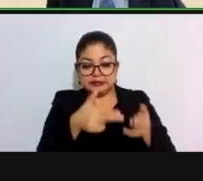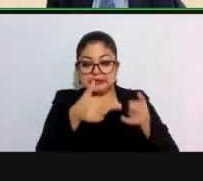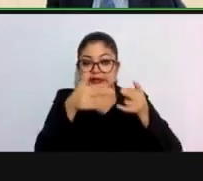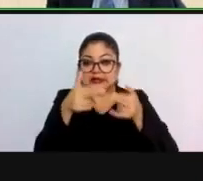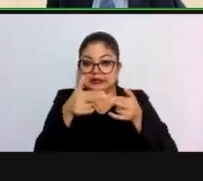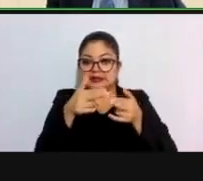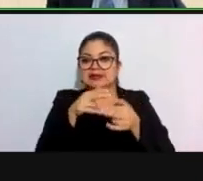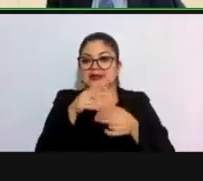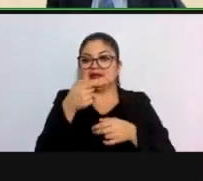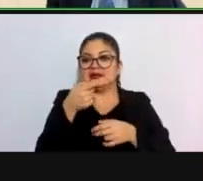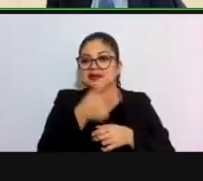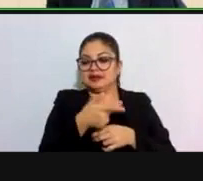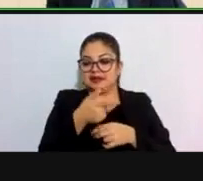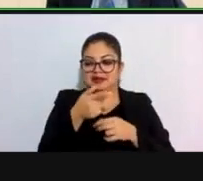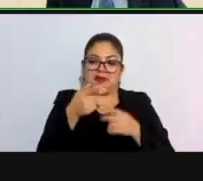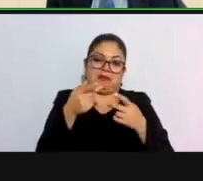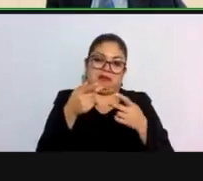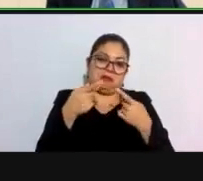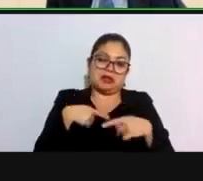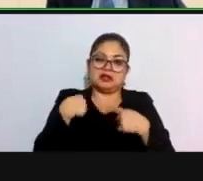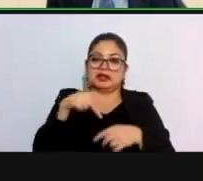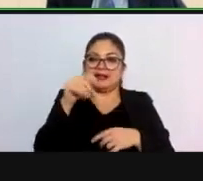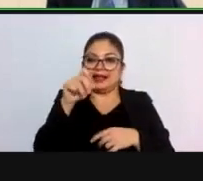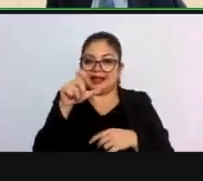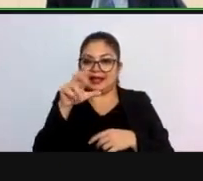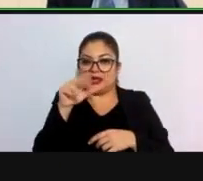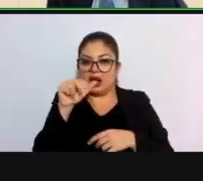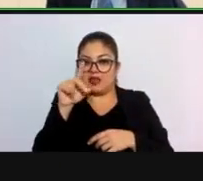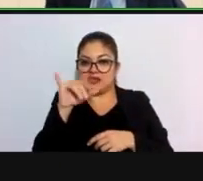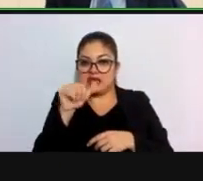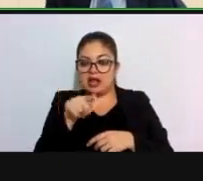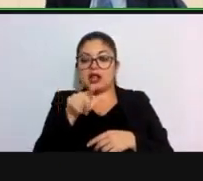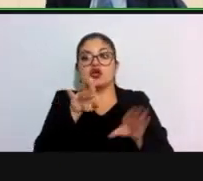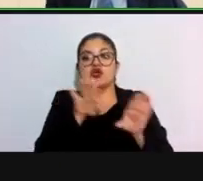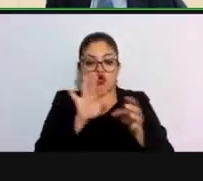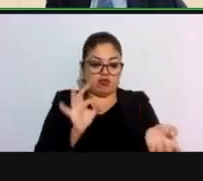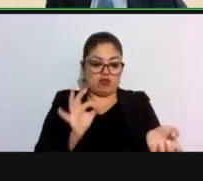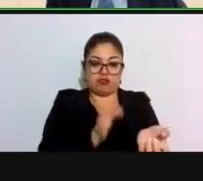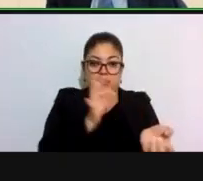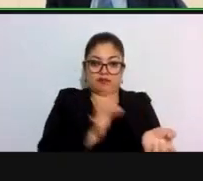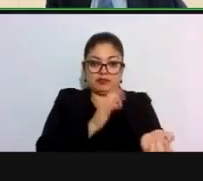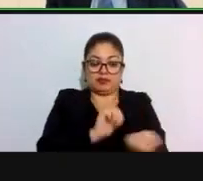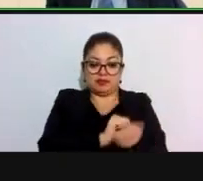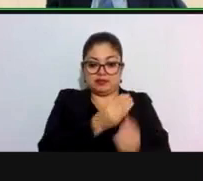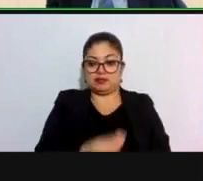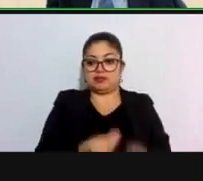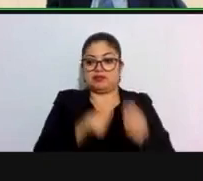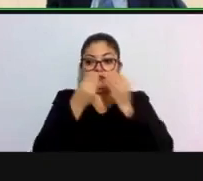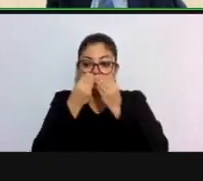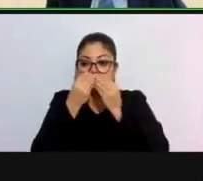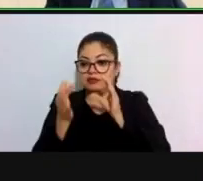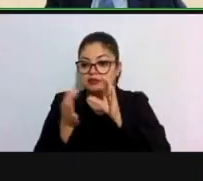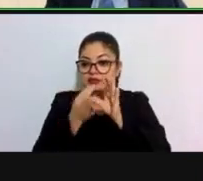paciente, para suturar este vaso a un vaso de la cara y adaptar la piel al dorso nasal para